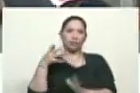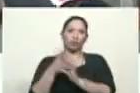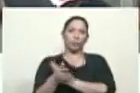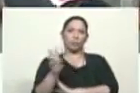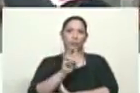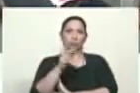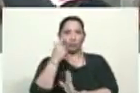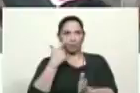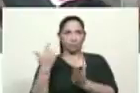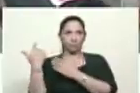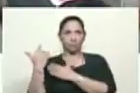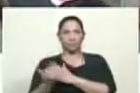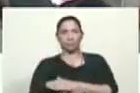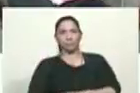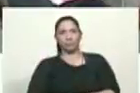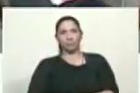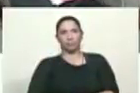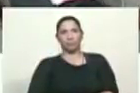economista.